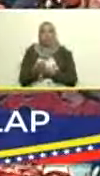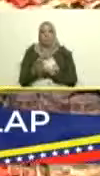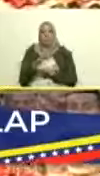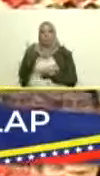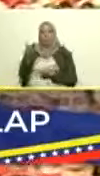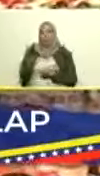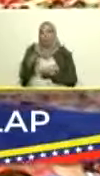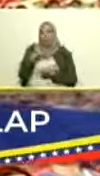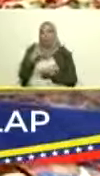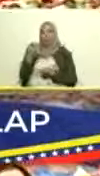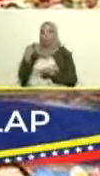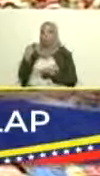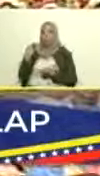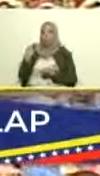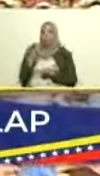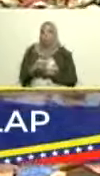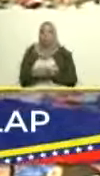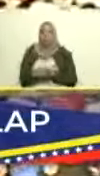Merlin,